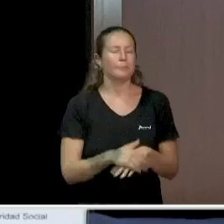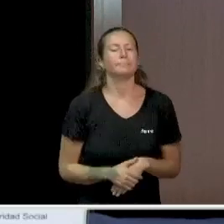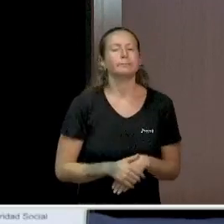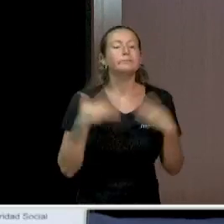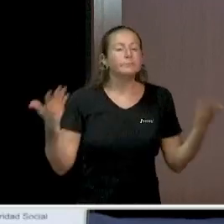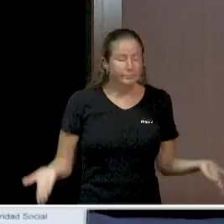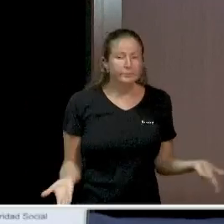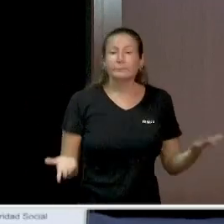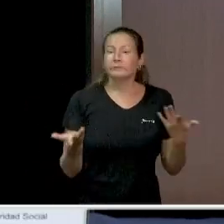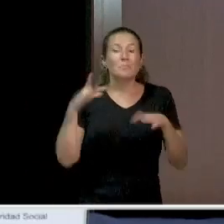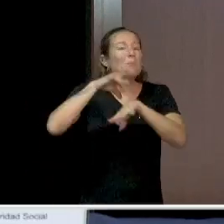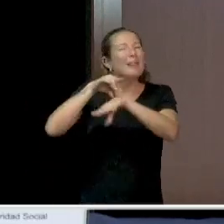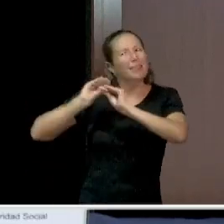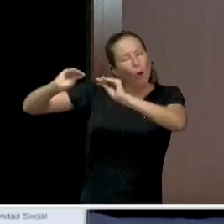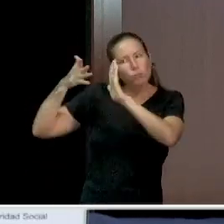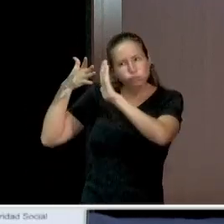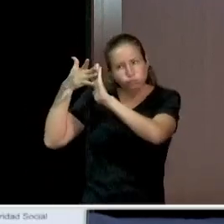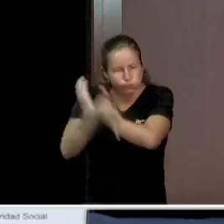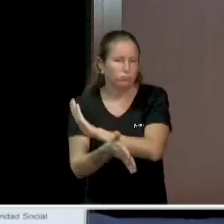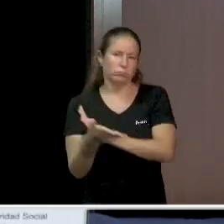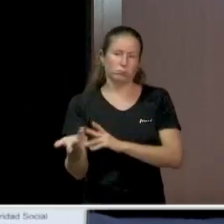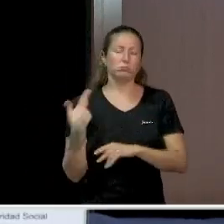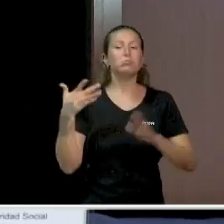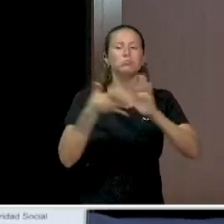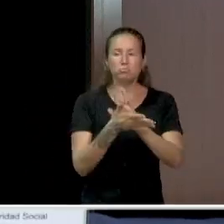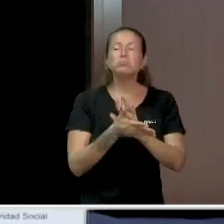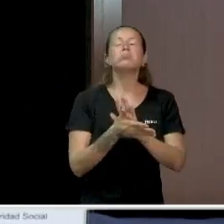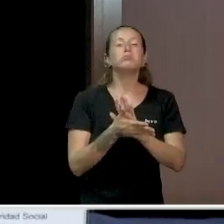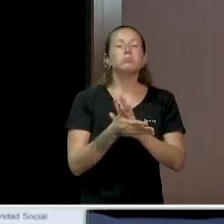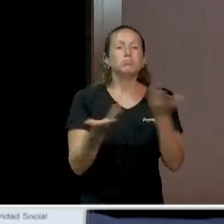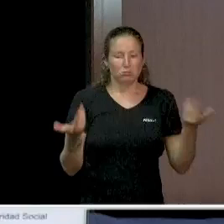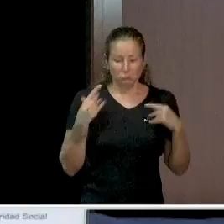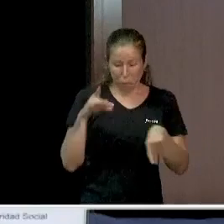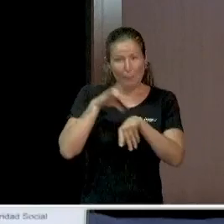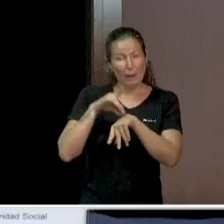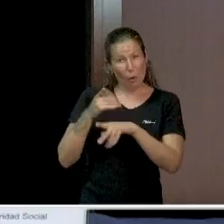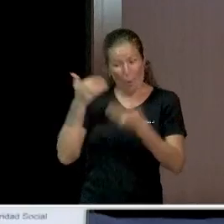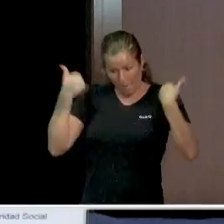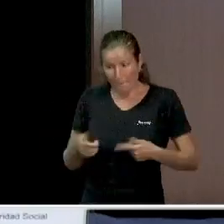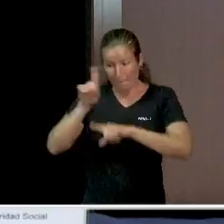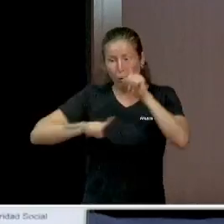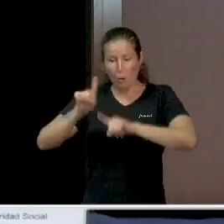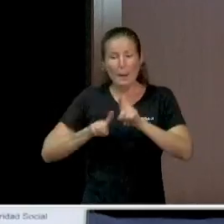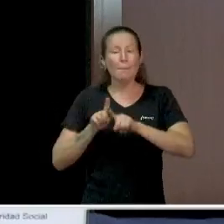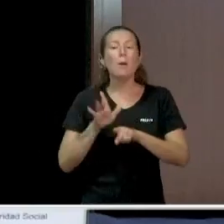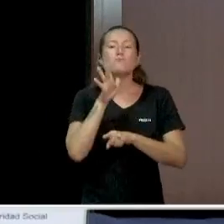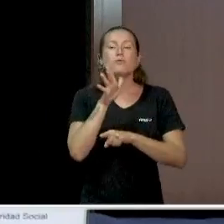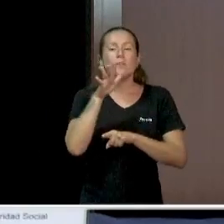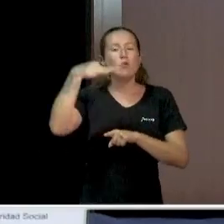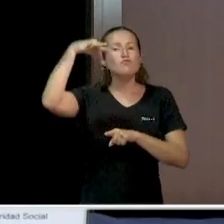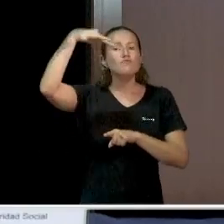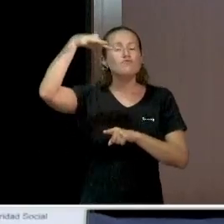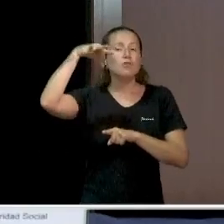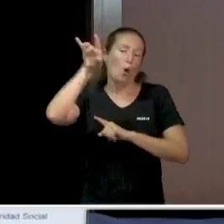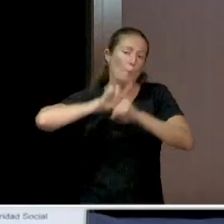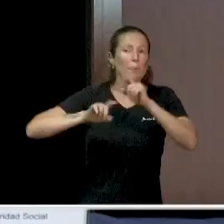Anomalía de carácter patológico y precisamente erige tal anomalía en causa única de las limitaciones